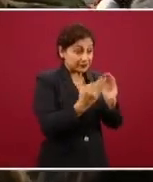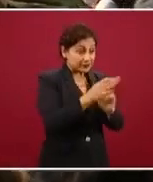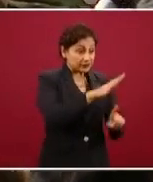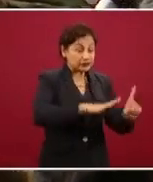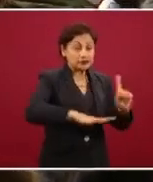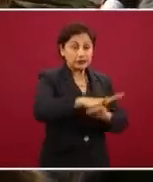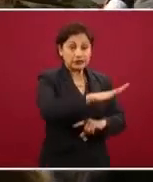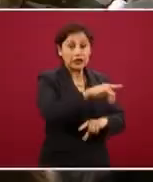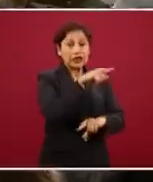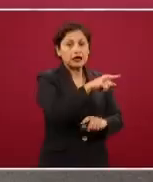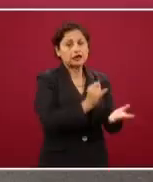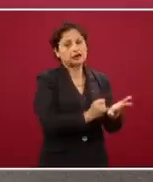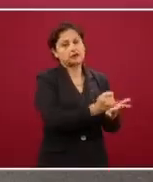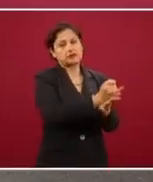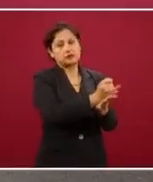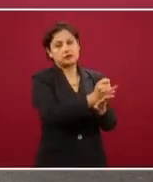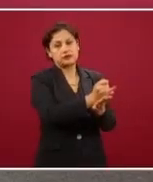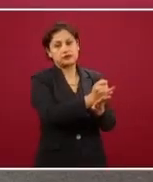porque